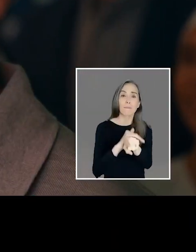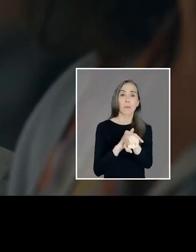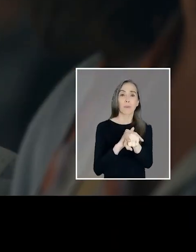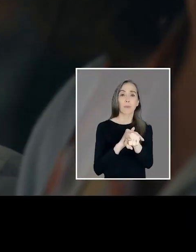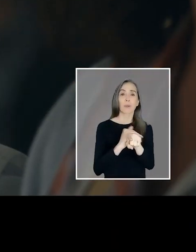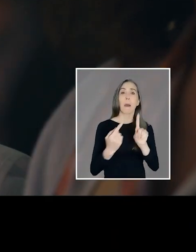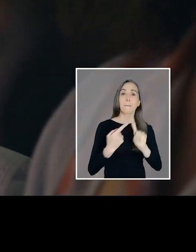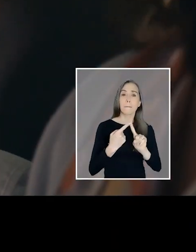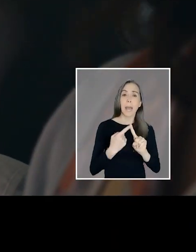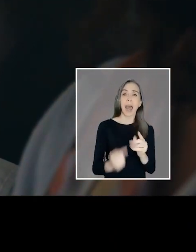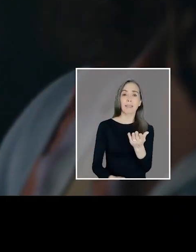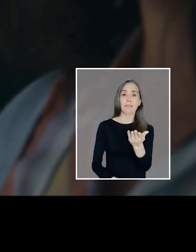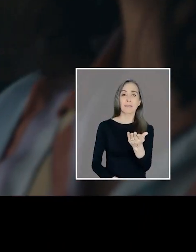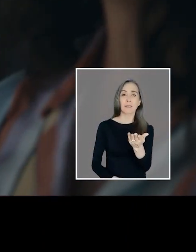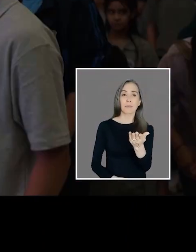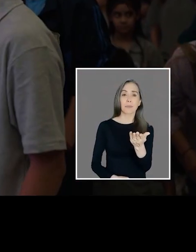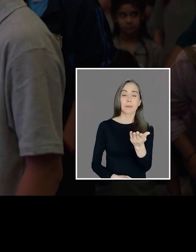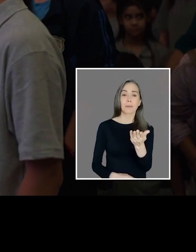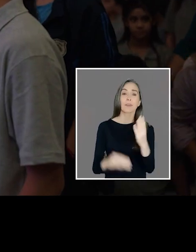Involúcrate. Participa.